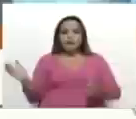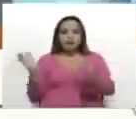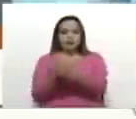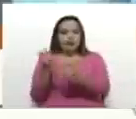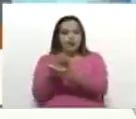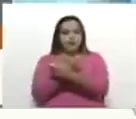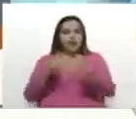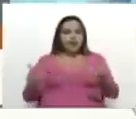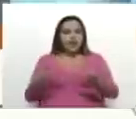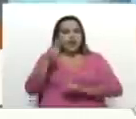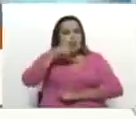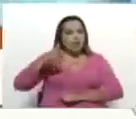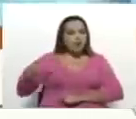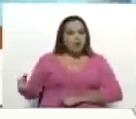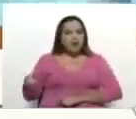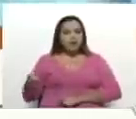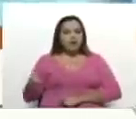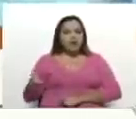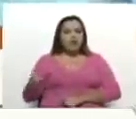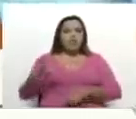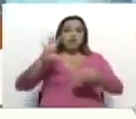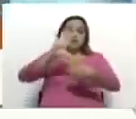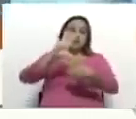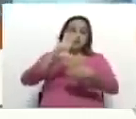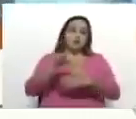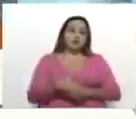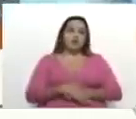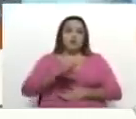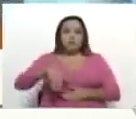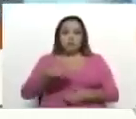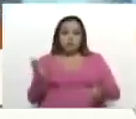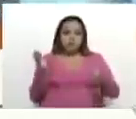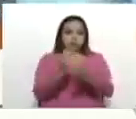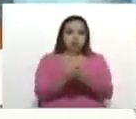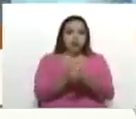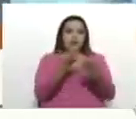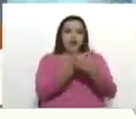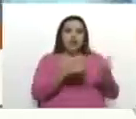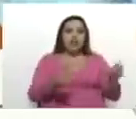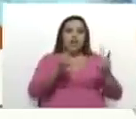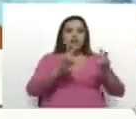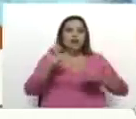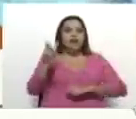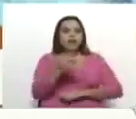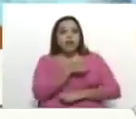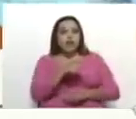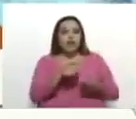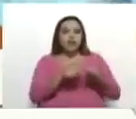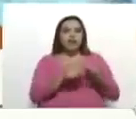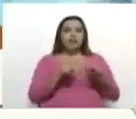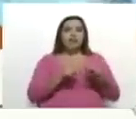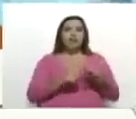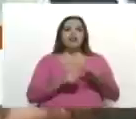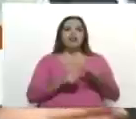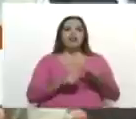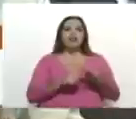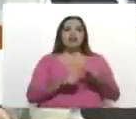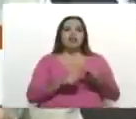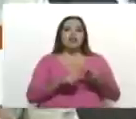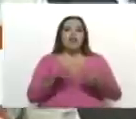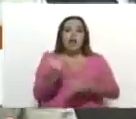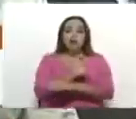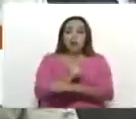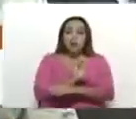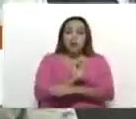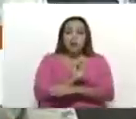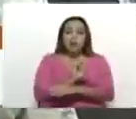libertad de los pueblos del continente sudamericano para lograr la libertad de la Nueva Granada desde Ecuador de